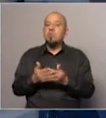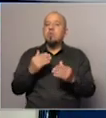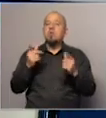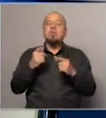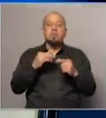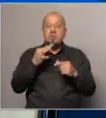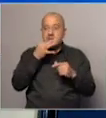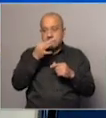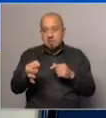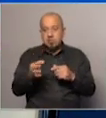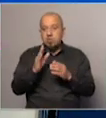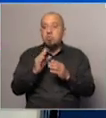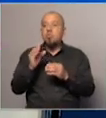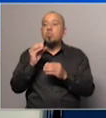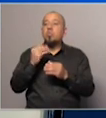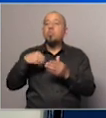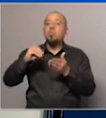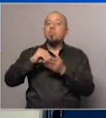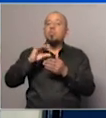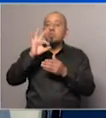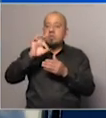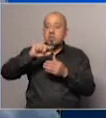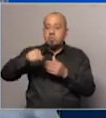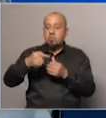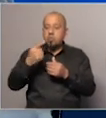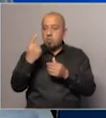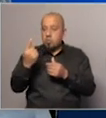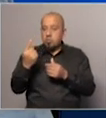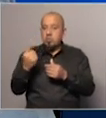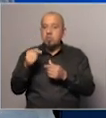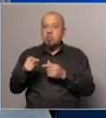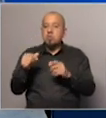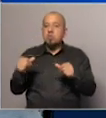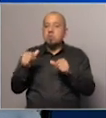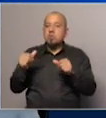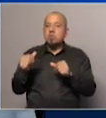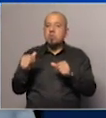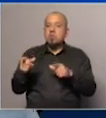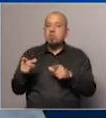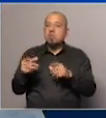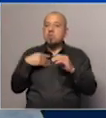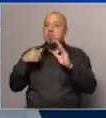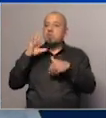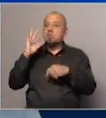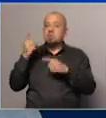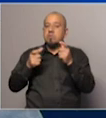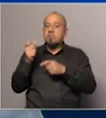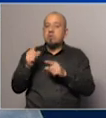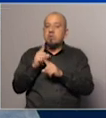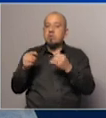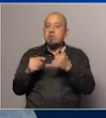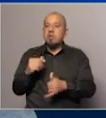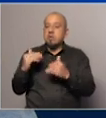impuesto ya existente en 10 puntos yo estoy seguro que si hacemos un plebiscito de esto la mayoría de la gente que no tiene